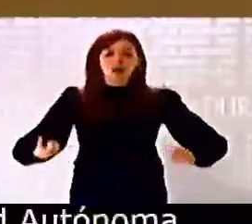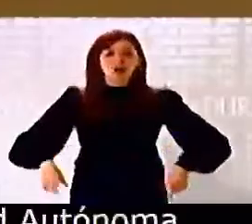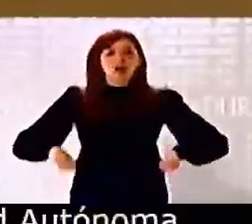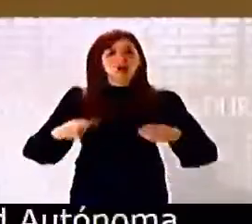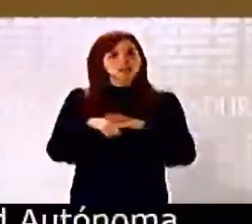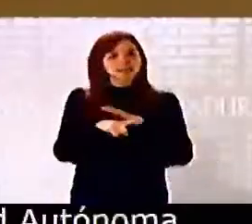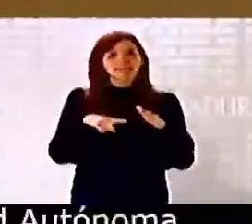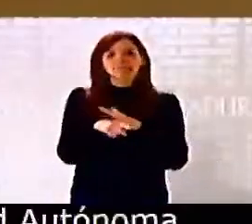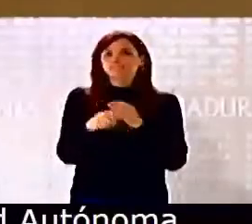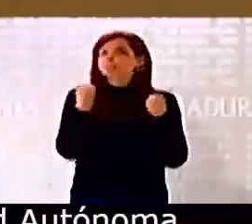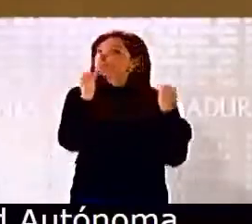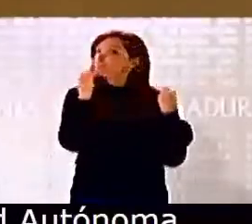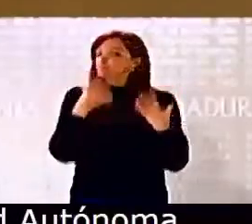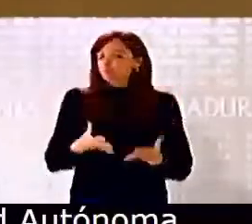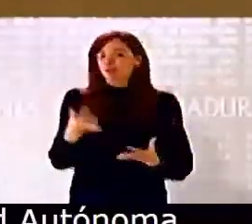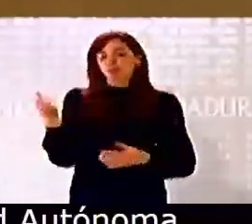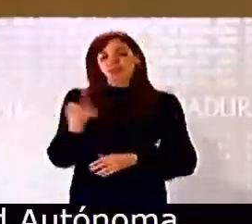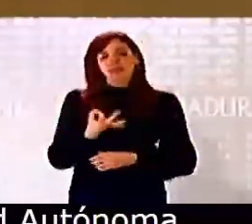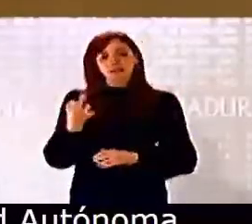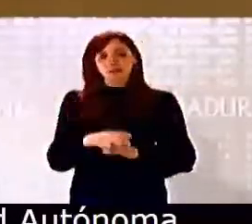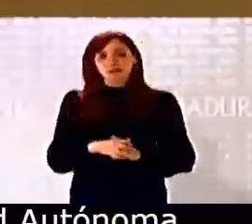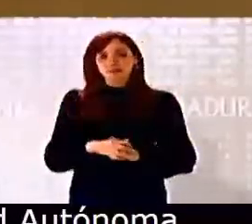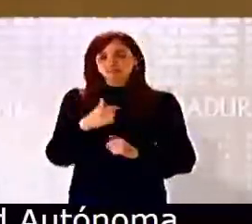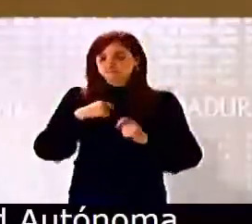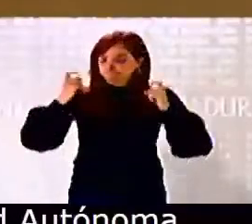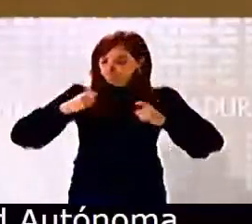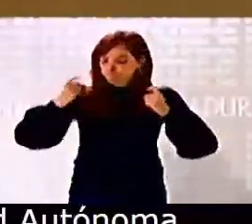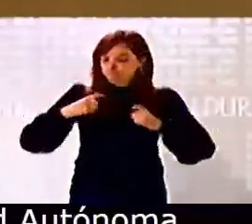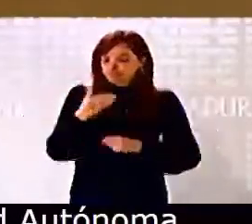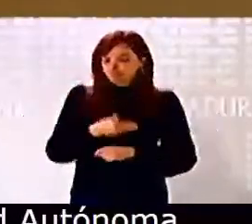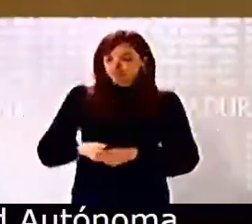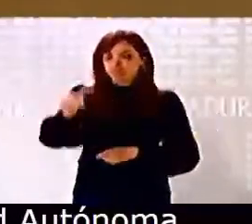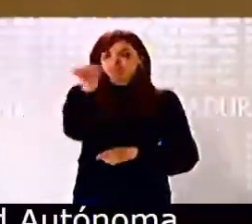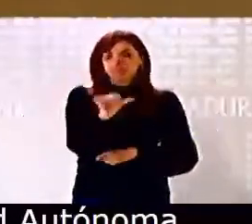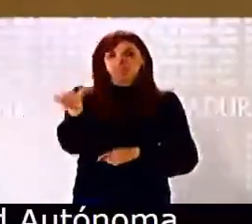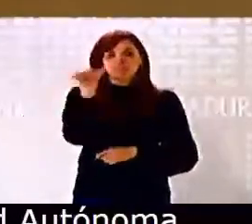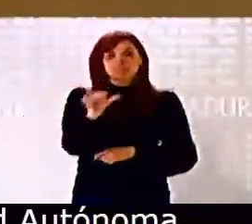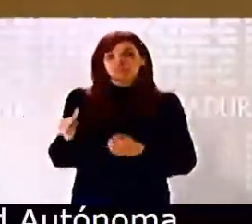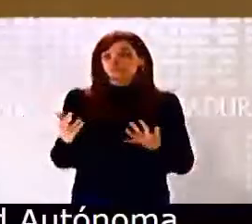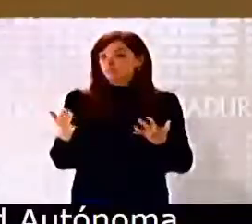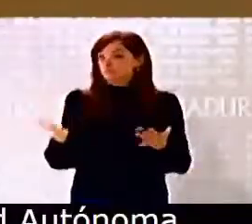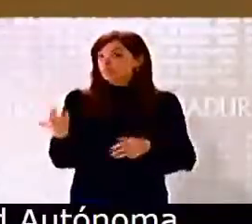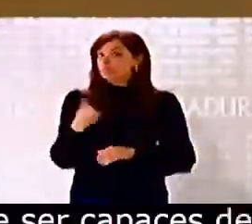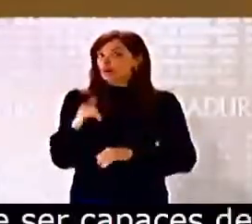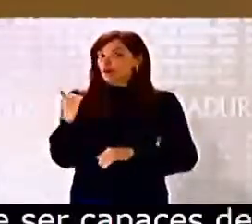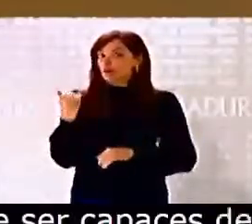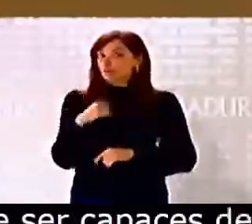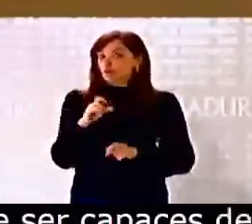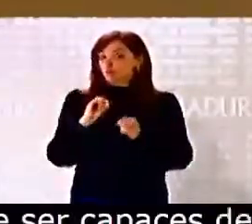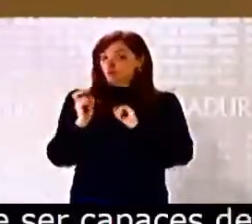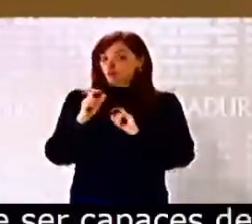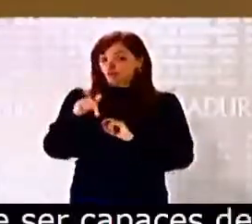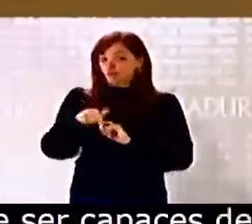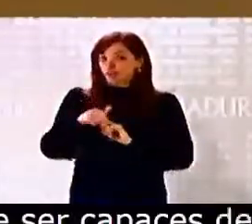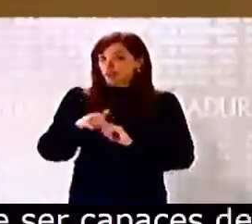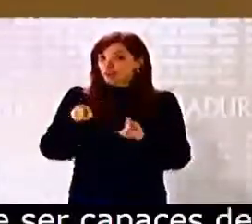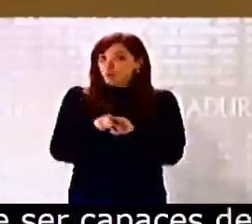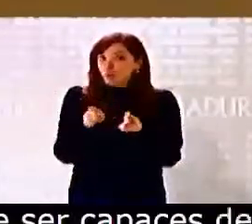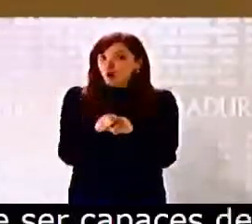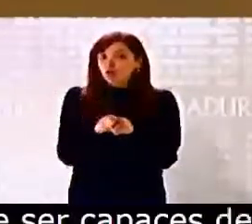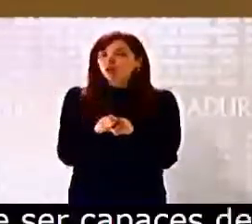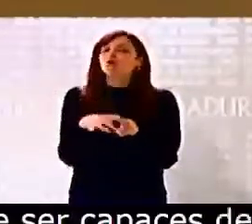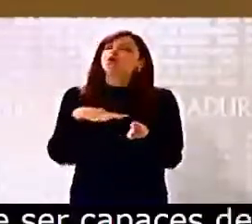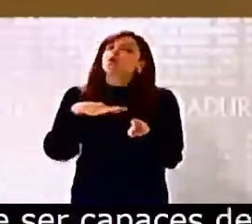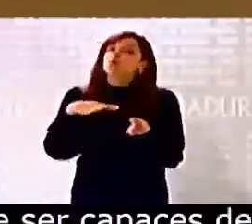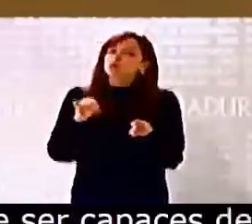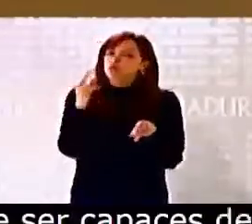de ejecutarlo bien, y en ese sentido me voy a emplear en las próximas semanas para que cuanto antes en una rueda como esta pueda anunciarles la convocatoria